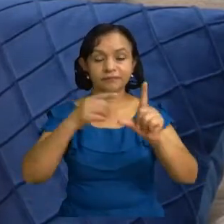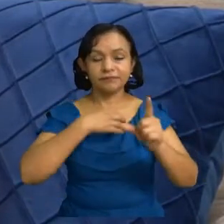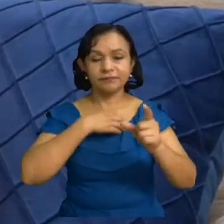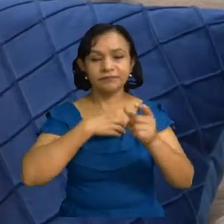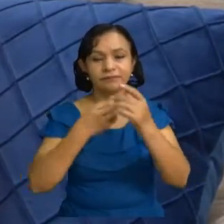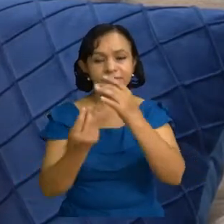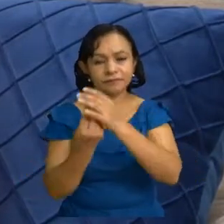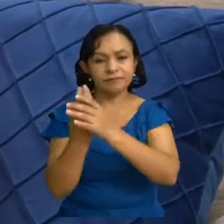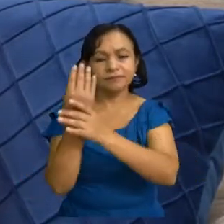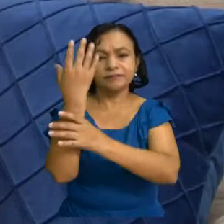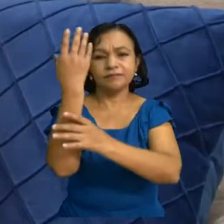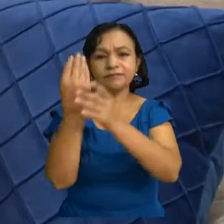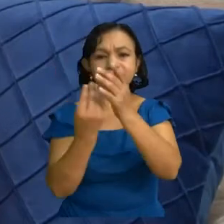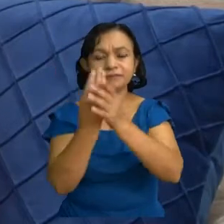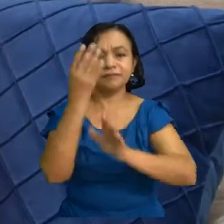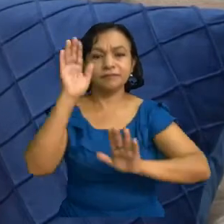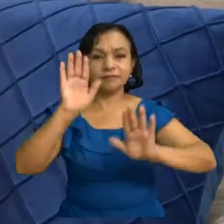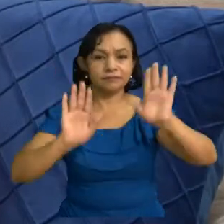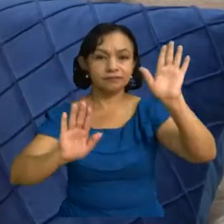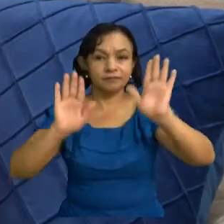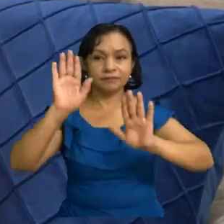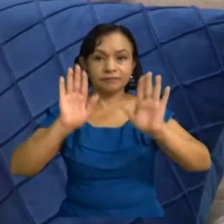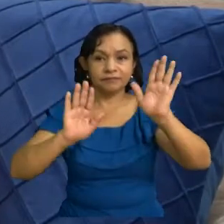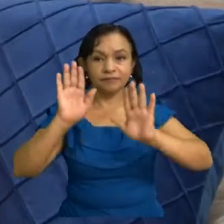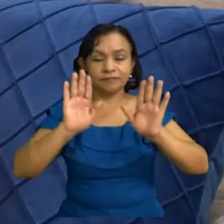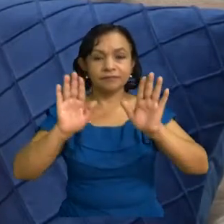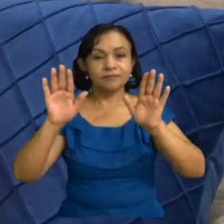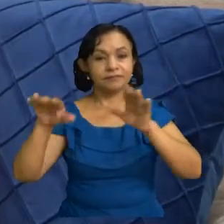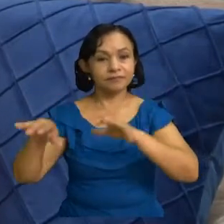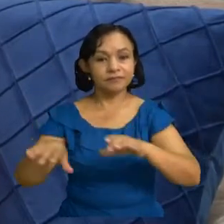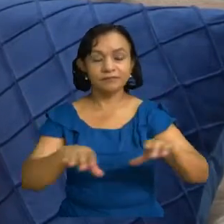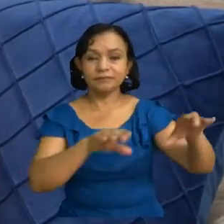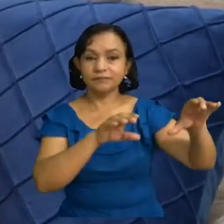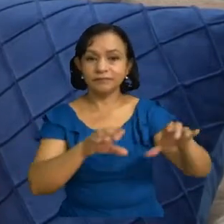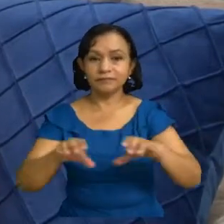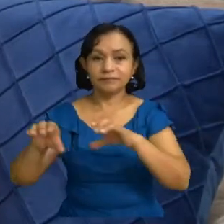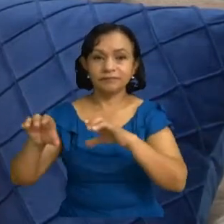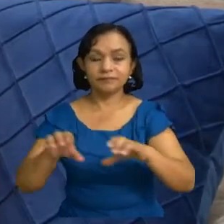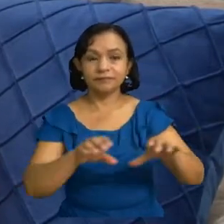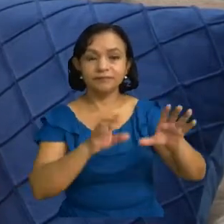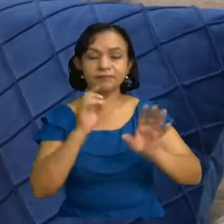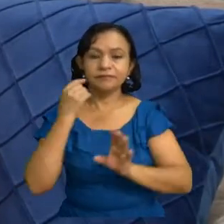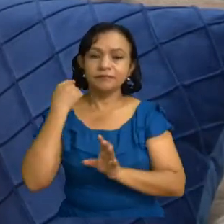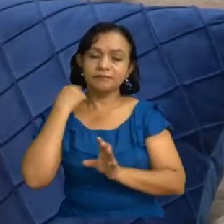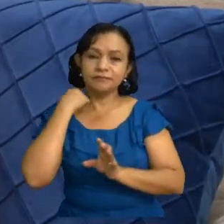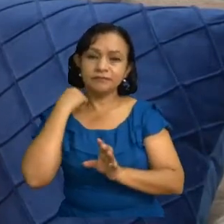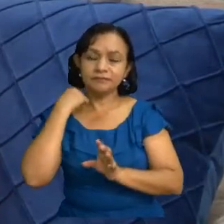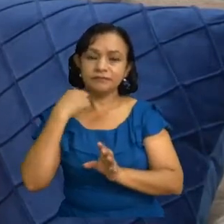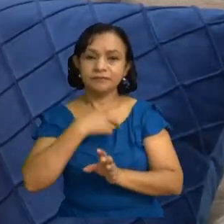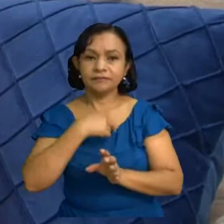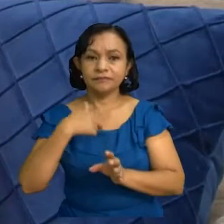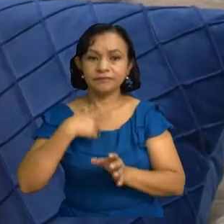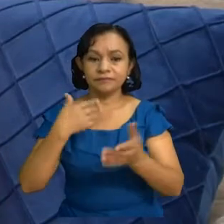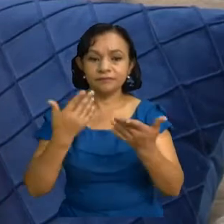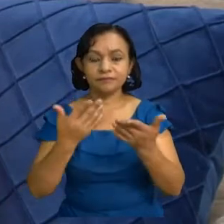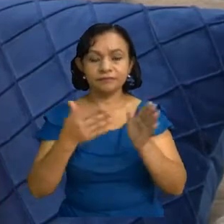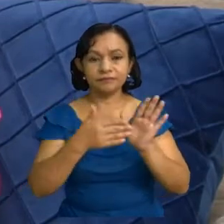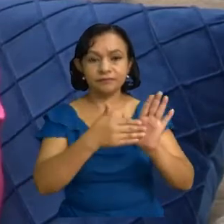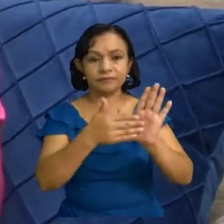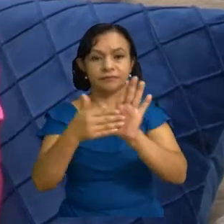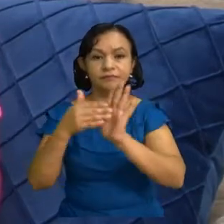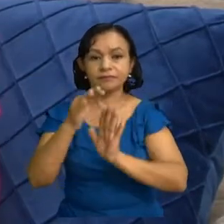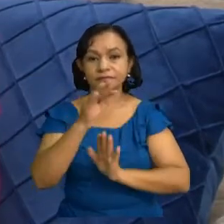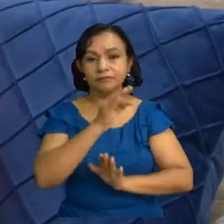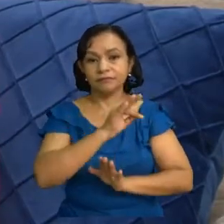y la participación masiva de las campañas también nosotros siempre estamos haciendo énfasis a nuestro modelo de fe